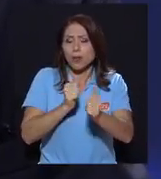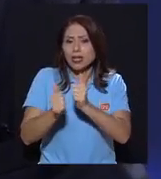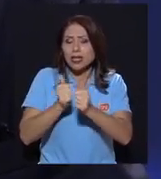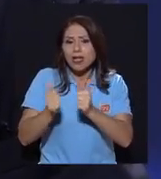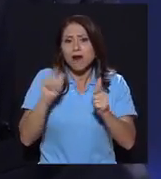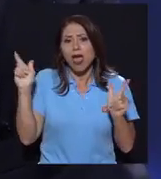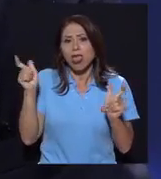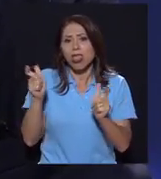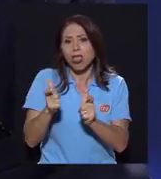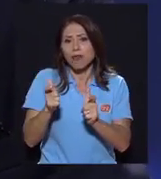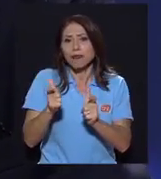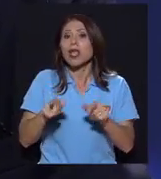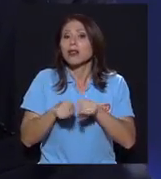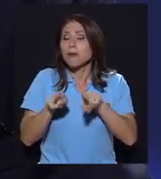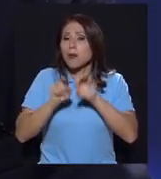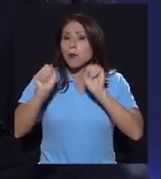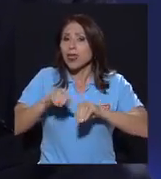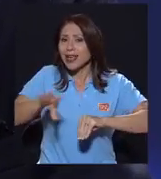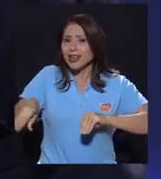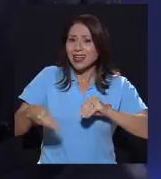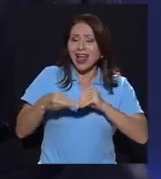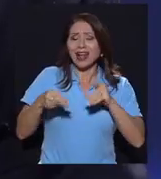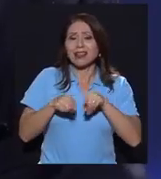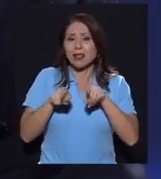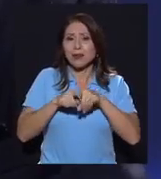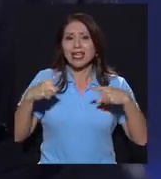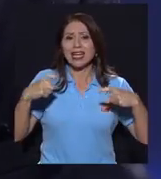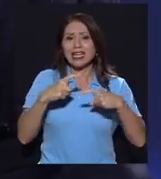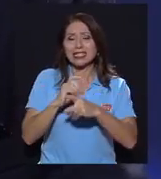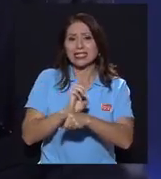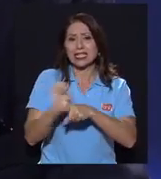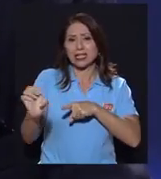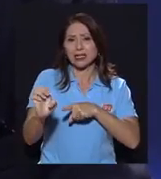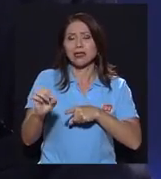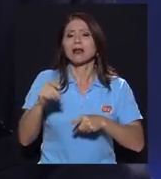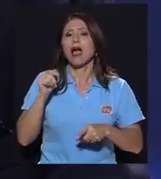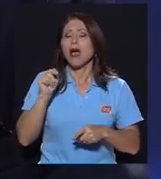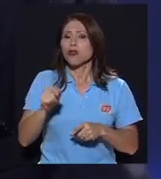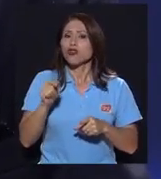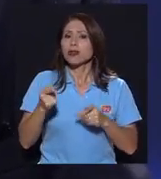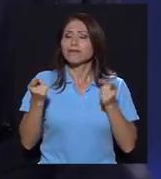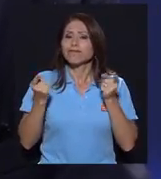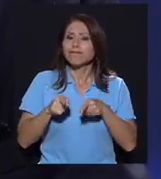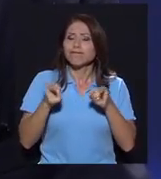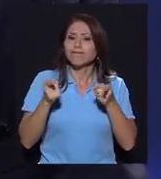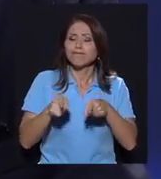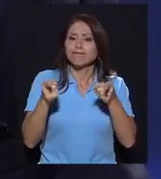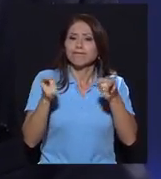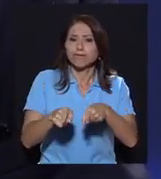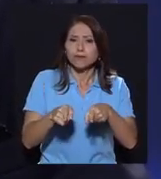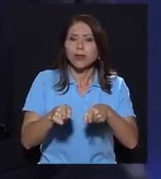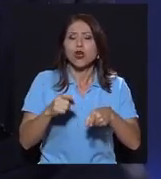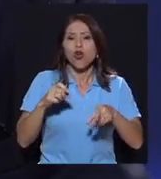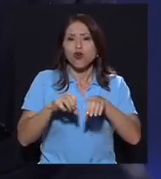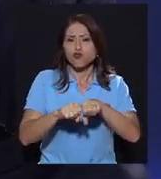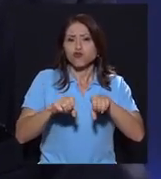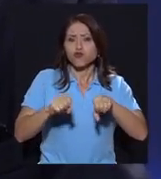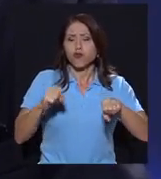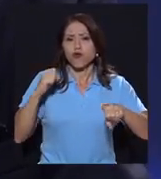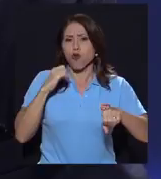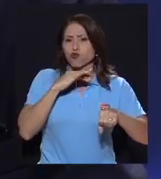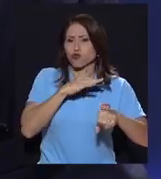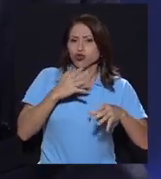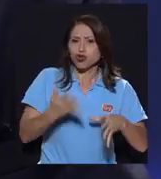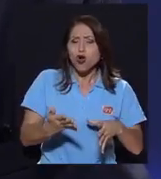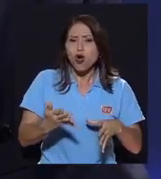competitiva y a eso usted puede agregarle una crisis también ética donde se han dado hechos en materia de corrupción